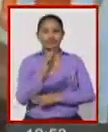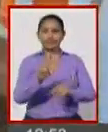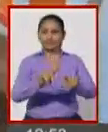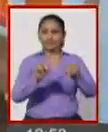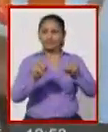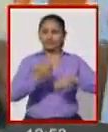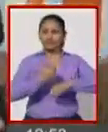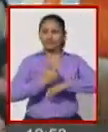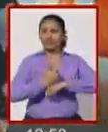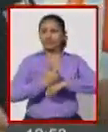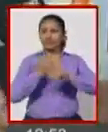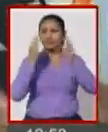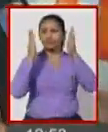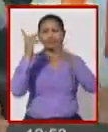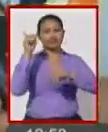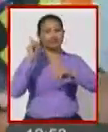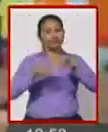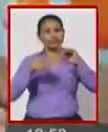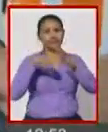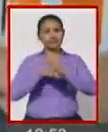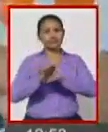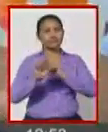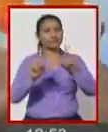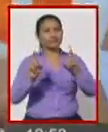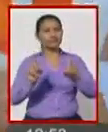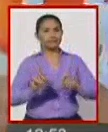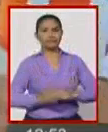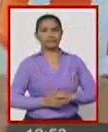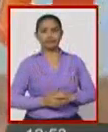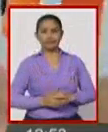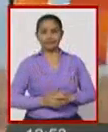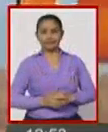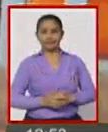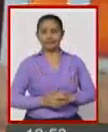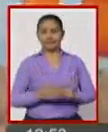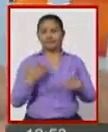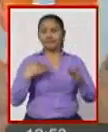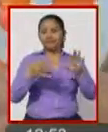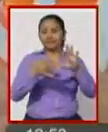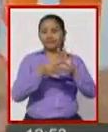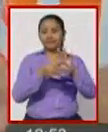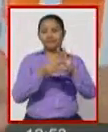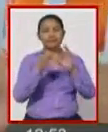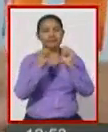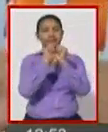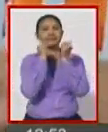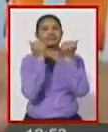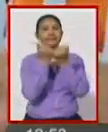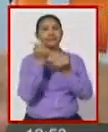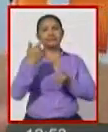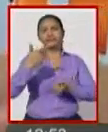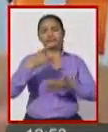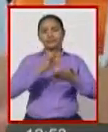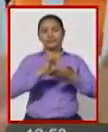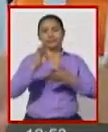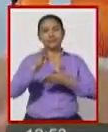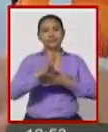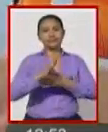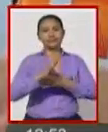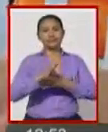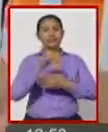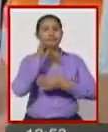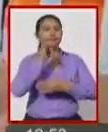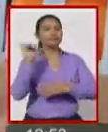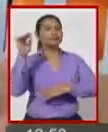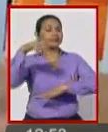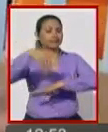Usted permanece realizando vigilia, no ha podido ingresar. Buenas tardes, discúlpeme. Yo pertenezco a la Asociación 21 de Febrero. Y